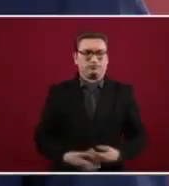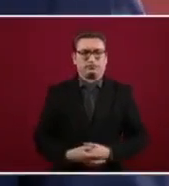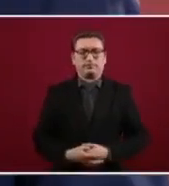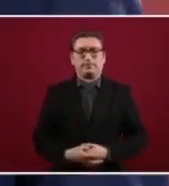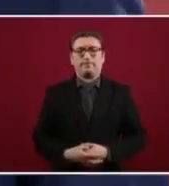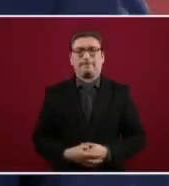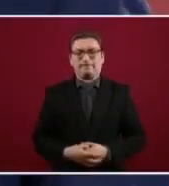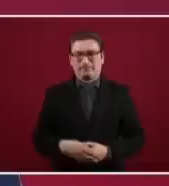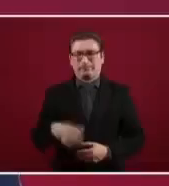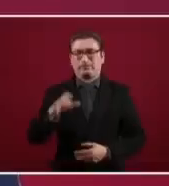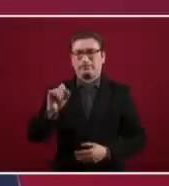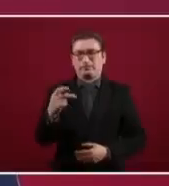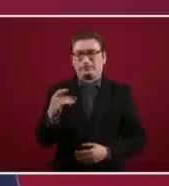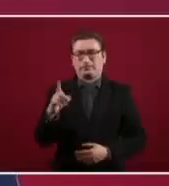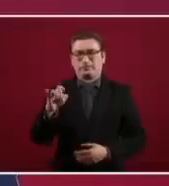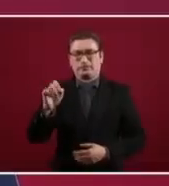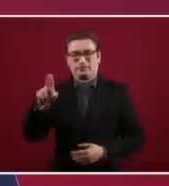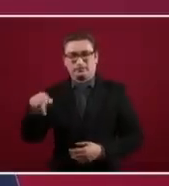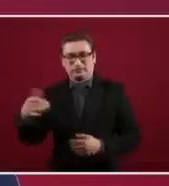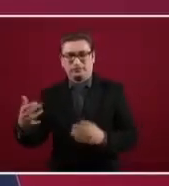y ella dirán